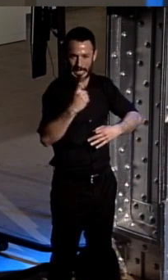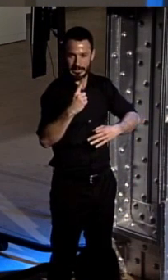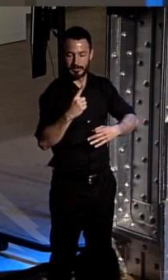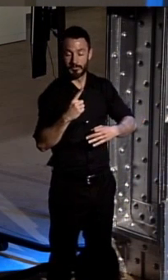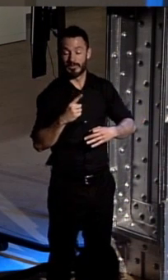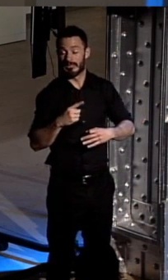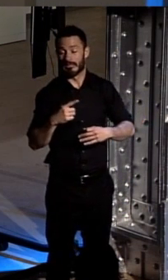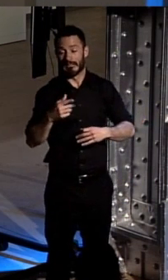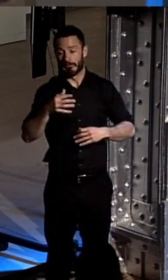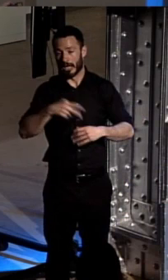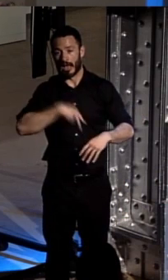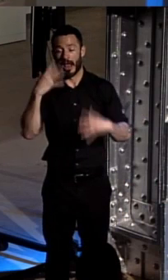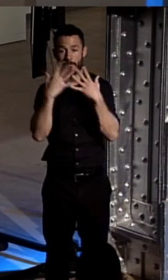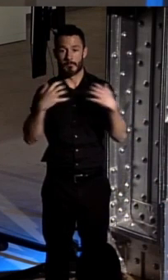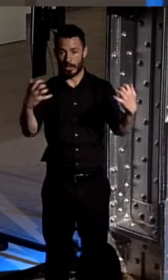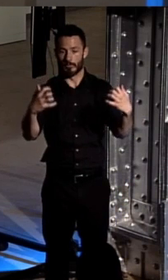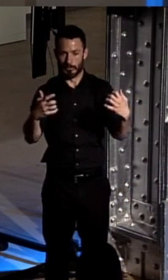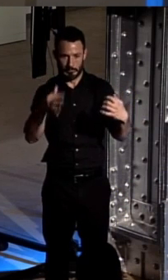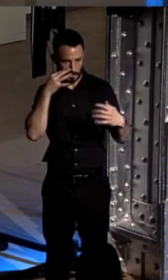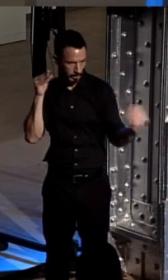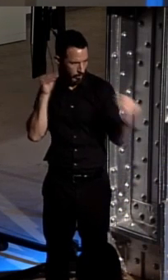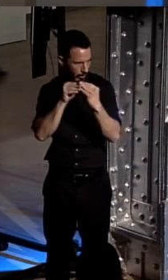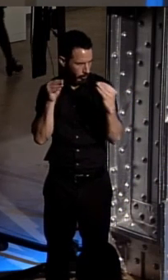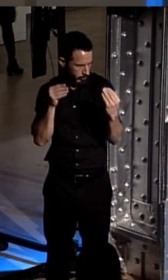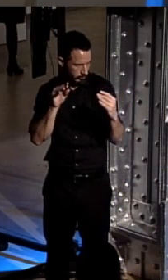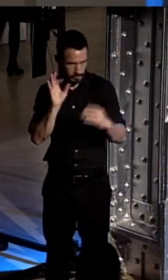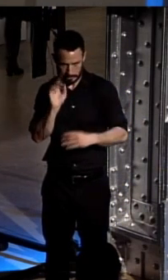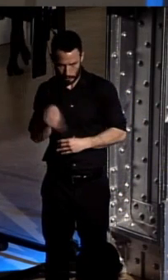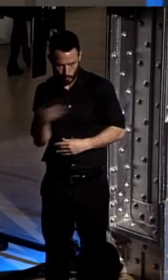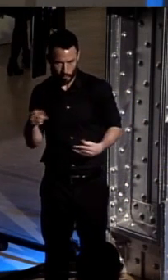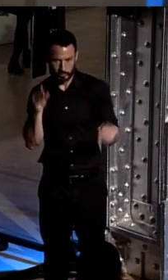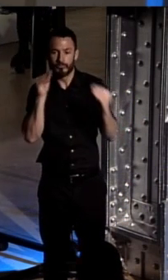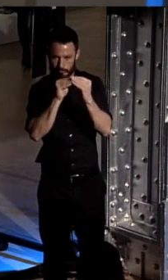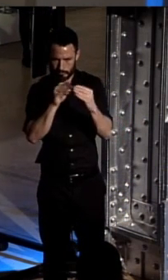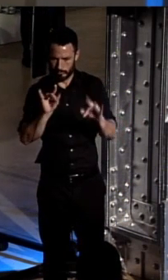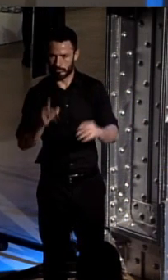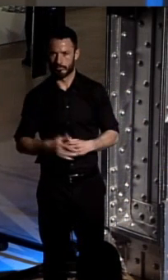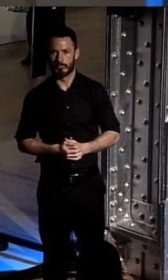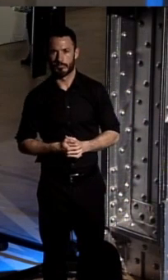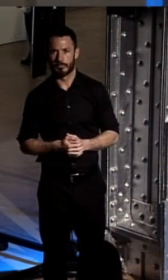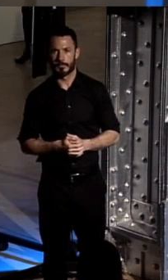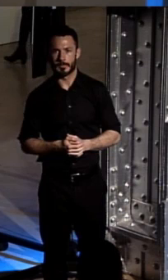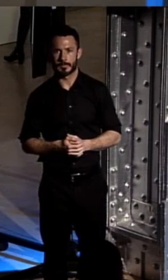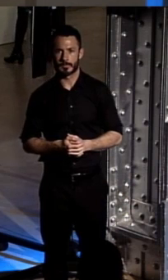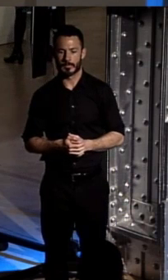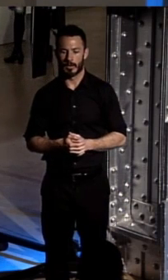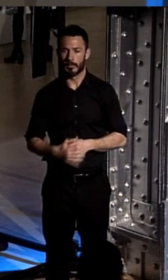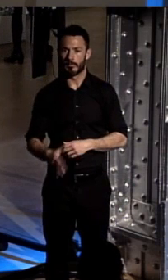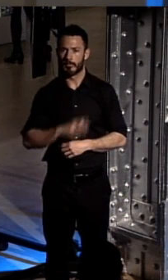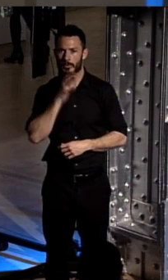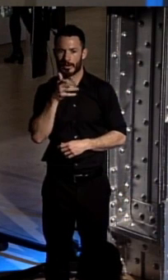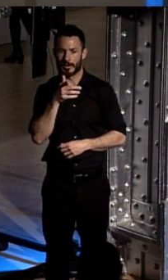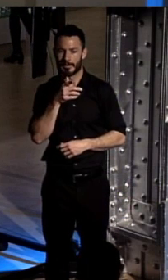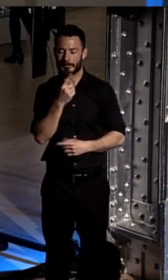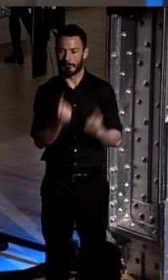mundo elige, es decir, estamos de acuerdo en esto, ¿verdad? Estamos hablando el mismo idioma, estamos, ¿sí o no? Sí, ok. Porque a veces hay